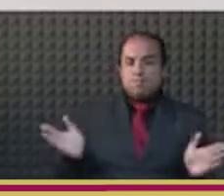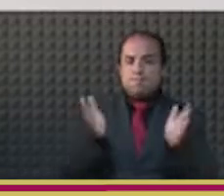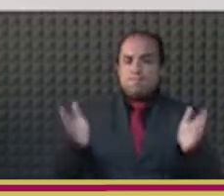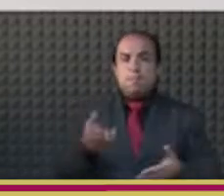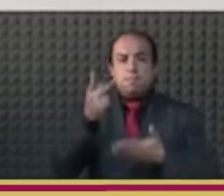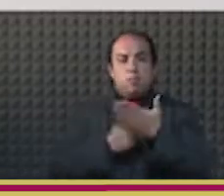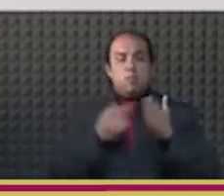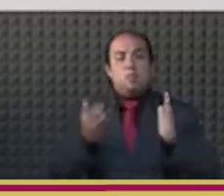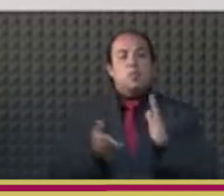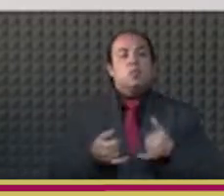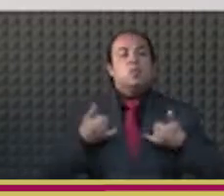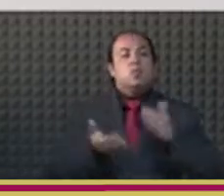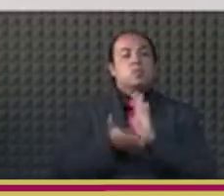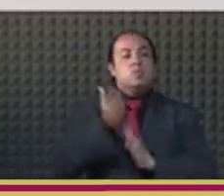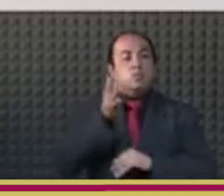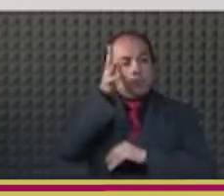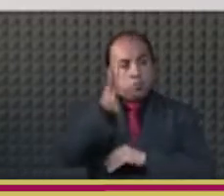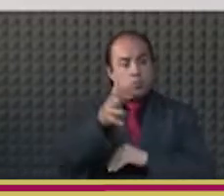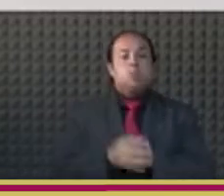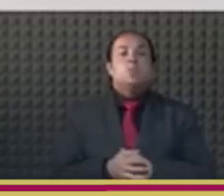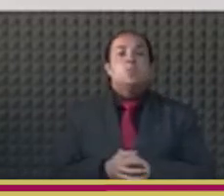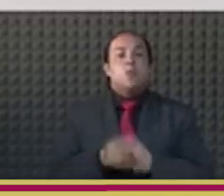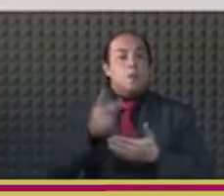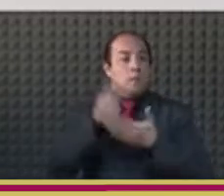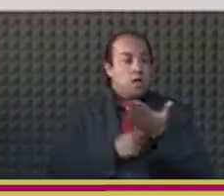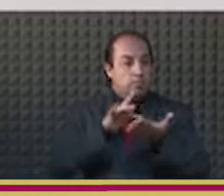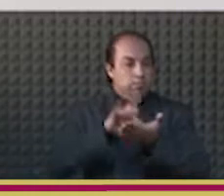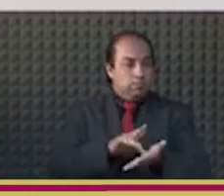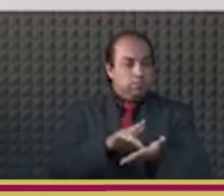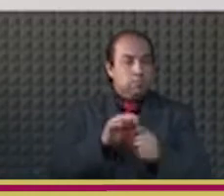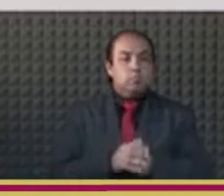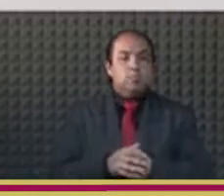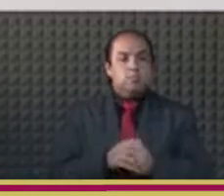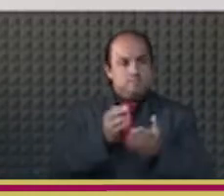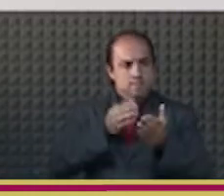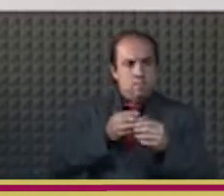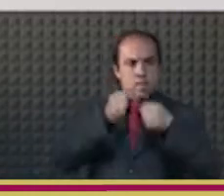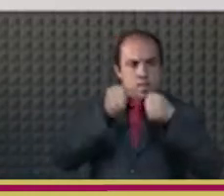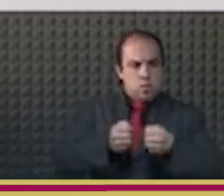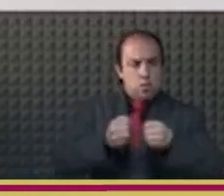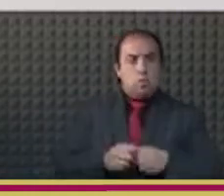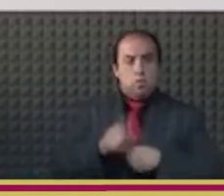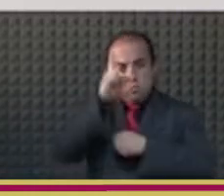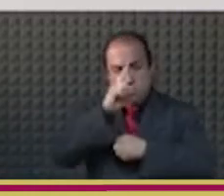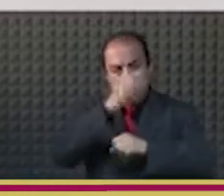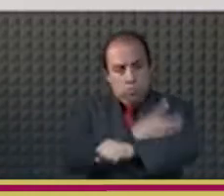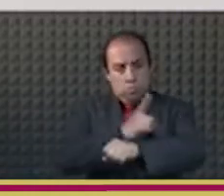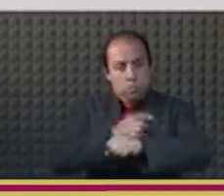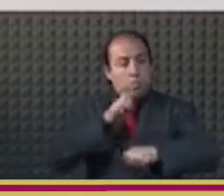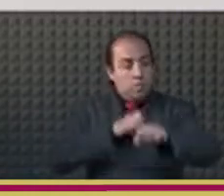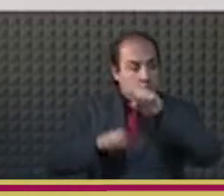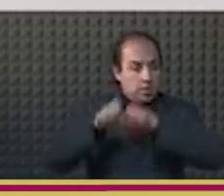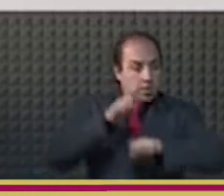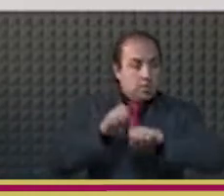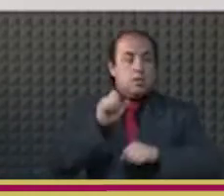programa Jóvenes Construyendo el Futuro, un programa que ha sido apoyado de manera decidida por el Consejo Coordinador